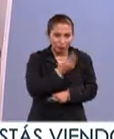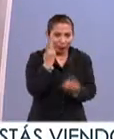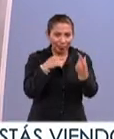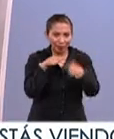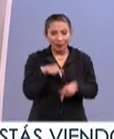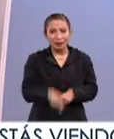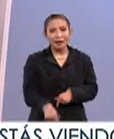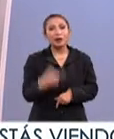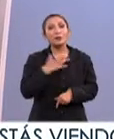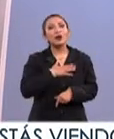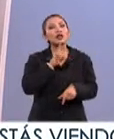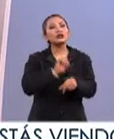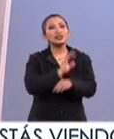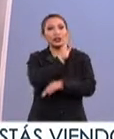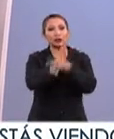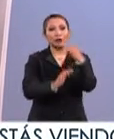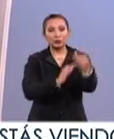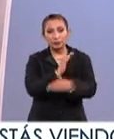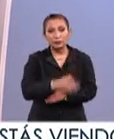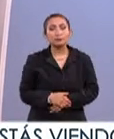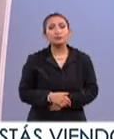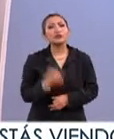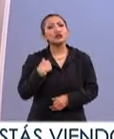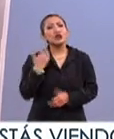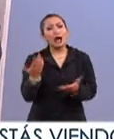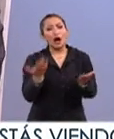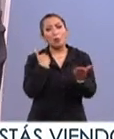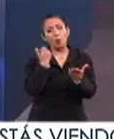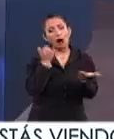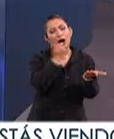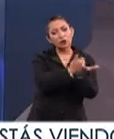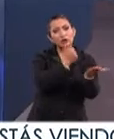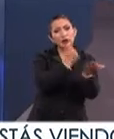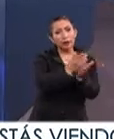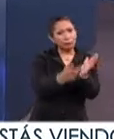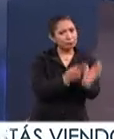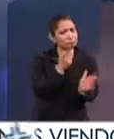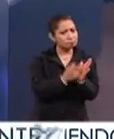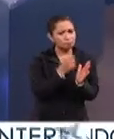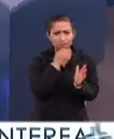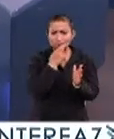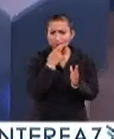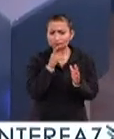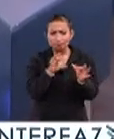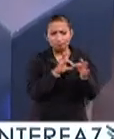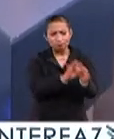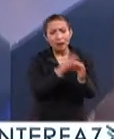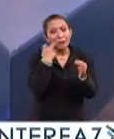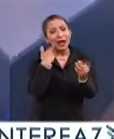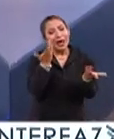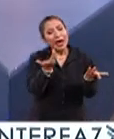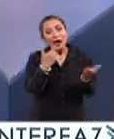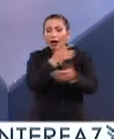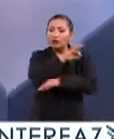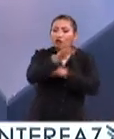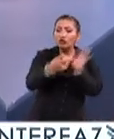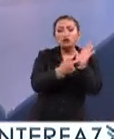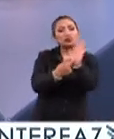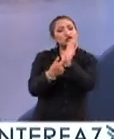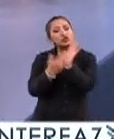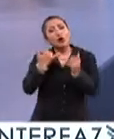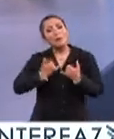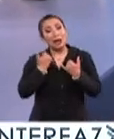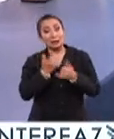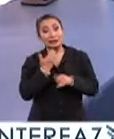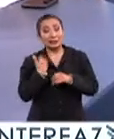con ustedes. Muy buenos días a todos. Hemos estado realizando una colaboración intensísima para precisamente darles una ventana a todos estos jóvenes que